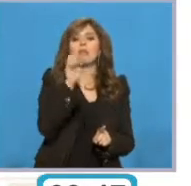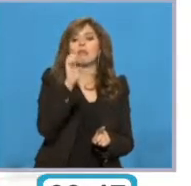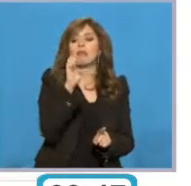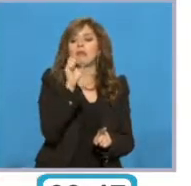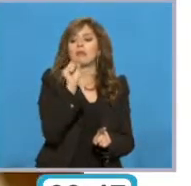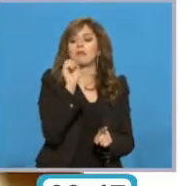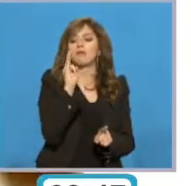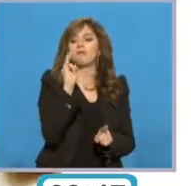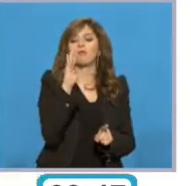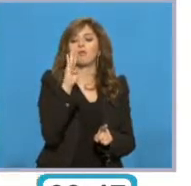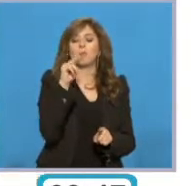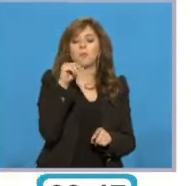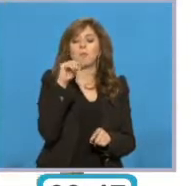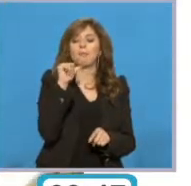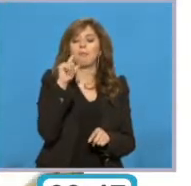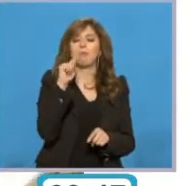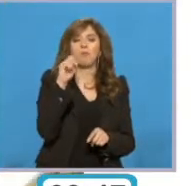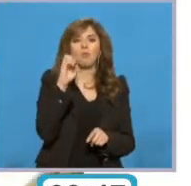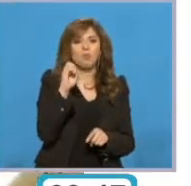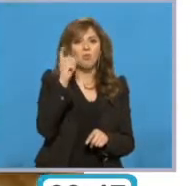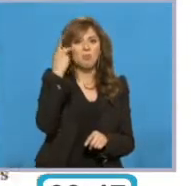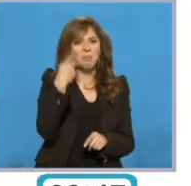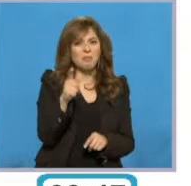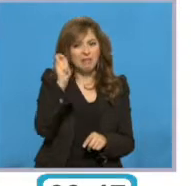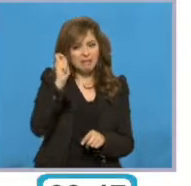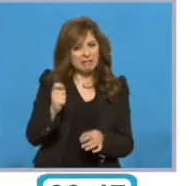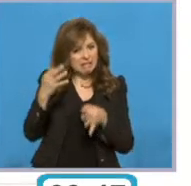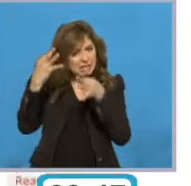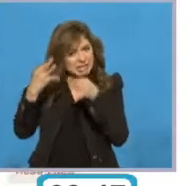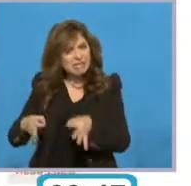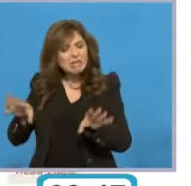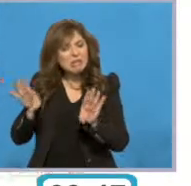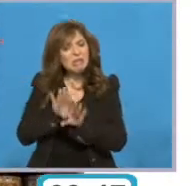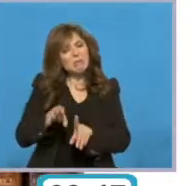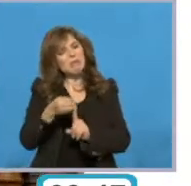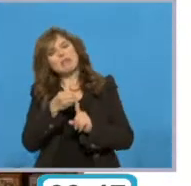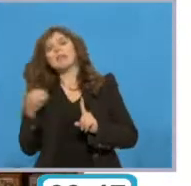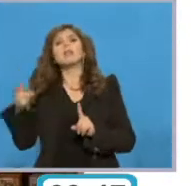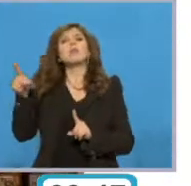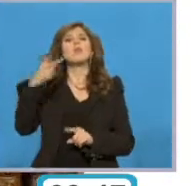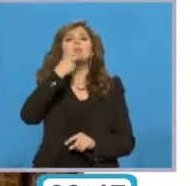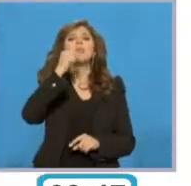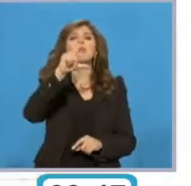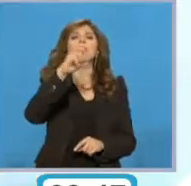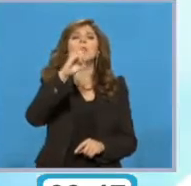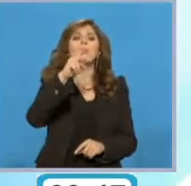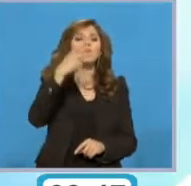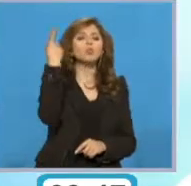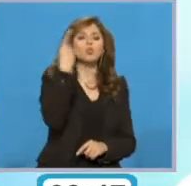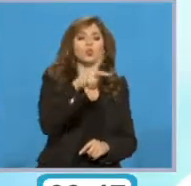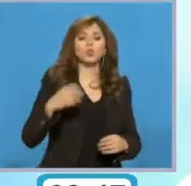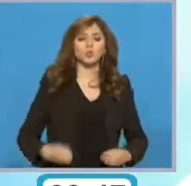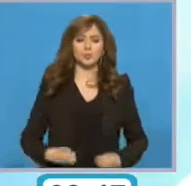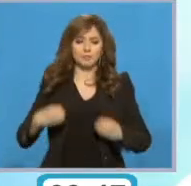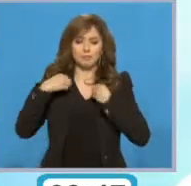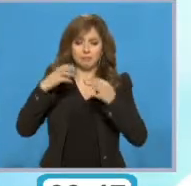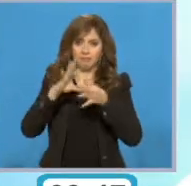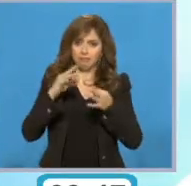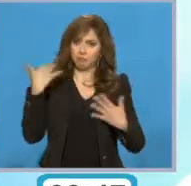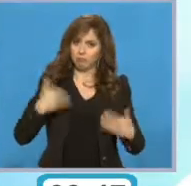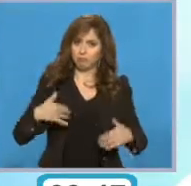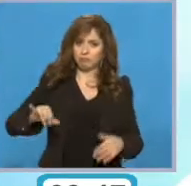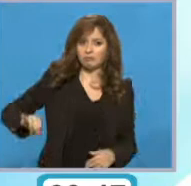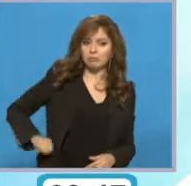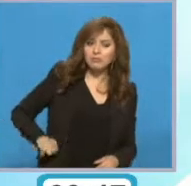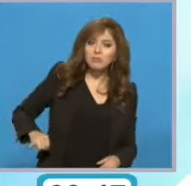acercarse y entender un poco cuál es la praxis de Leonardo, en particular en ese momento de su vida. Pues es muy interesante.